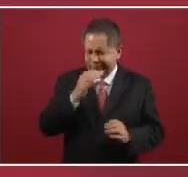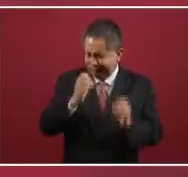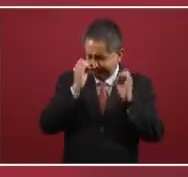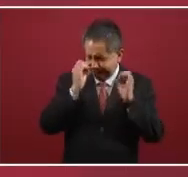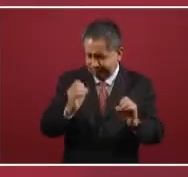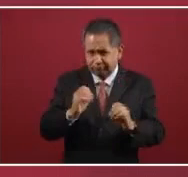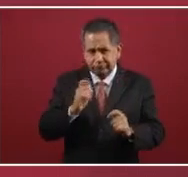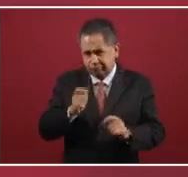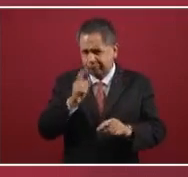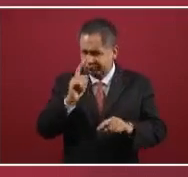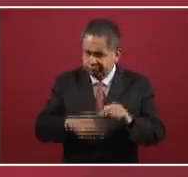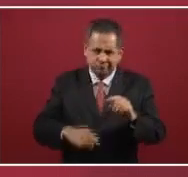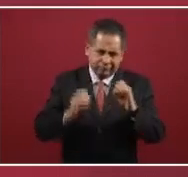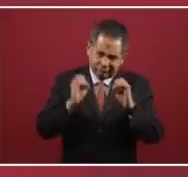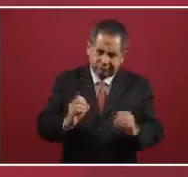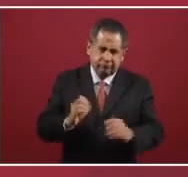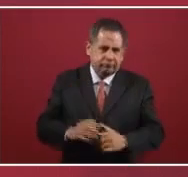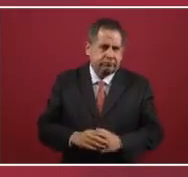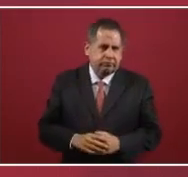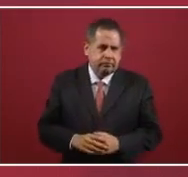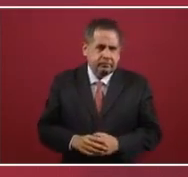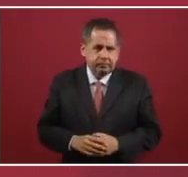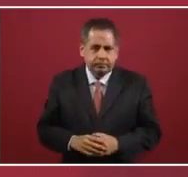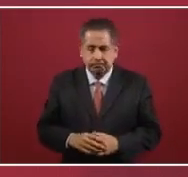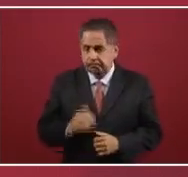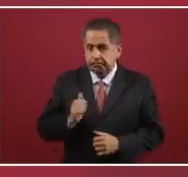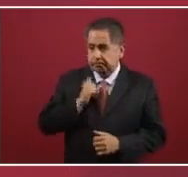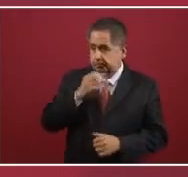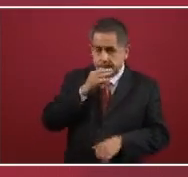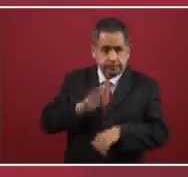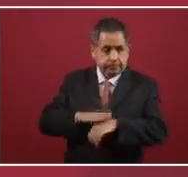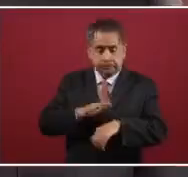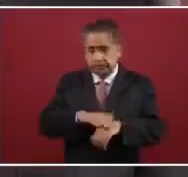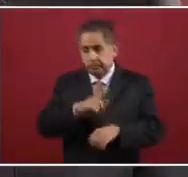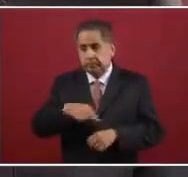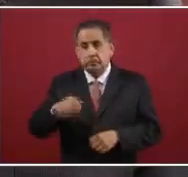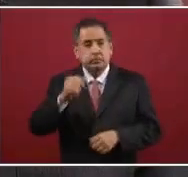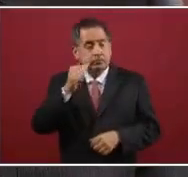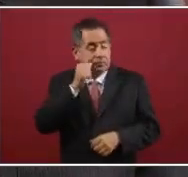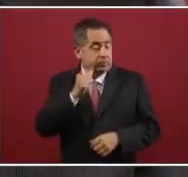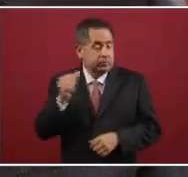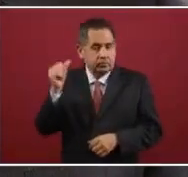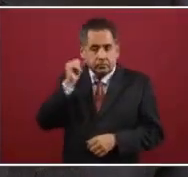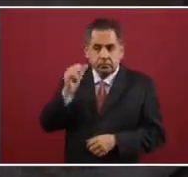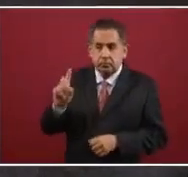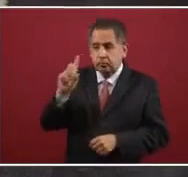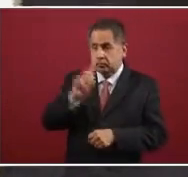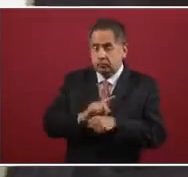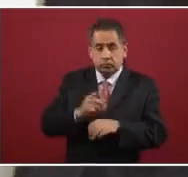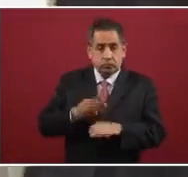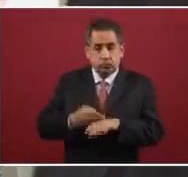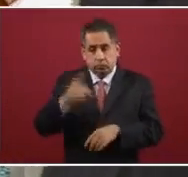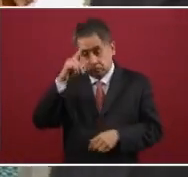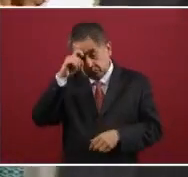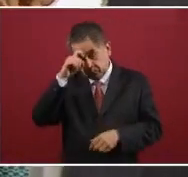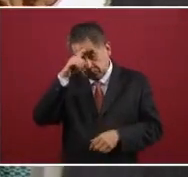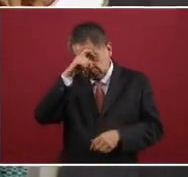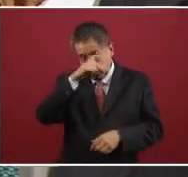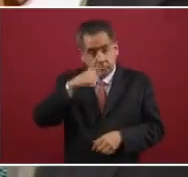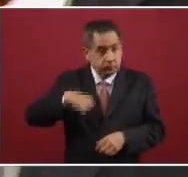corrupción. Aquí aprovecho para decir que ayer fue un día muy difícil para